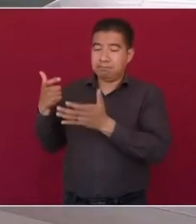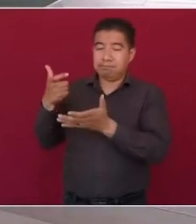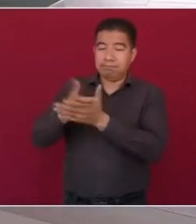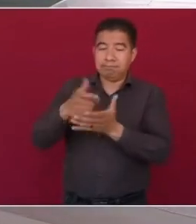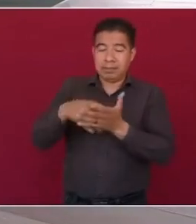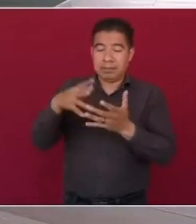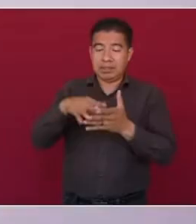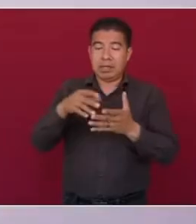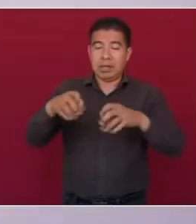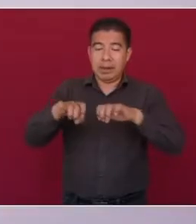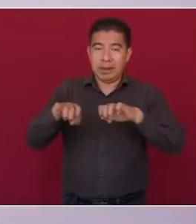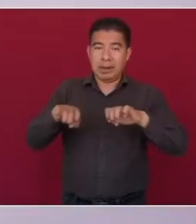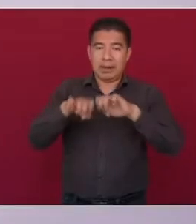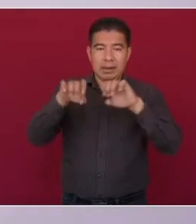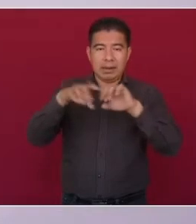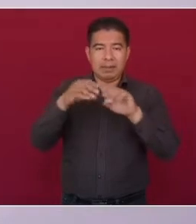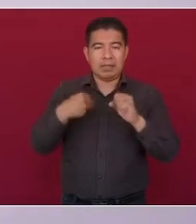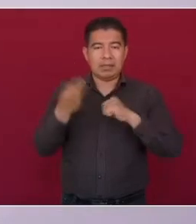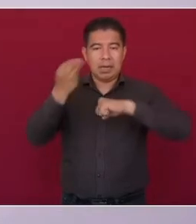histórica de